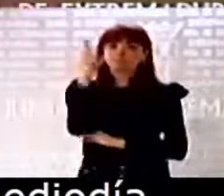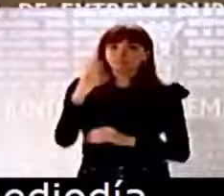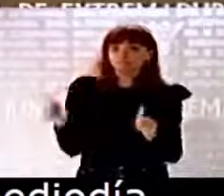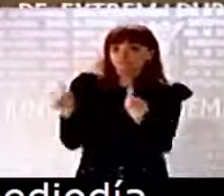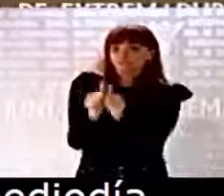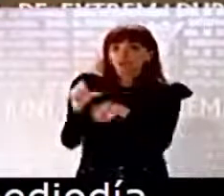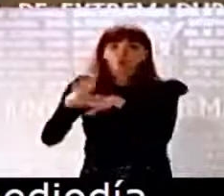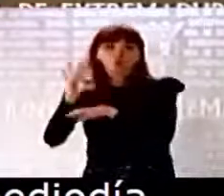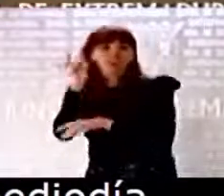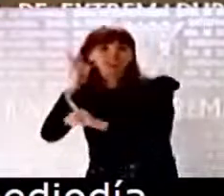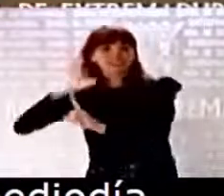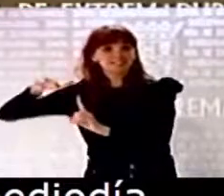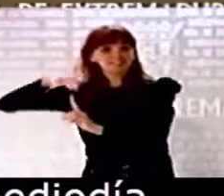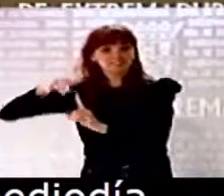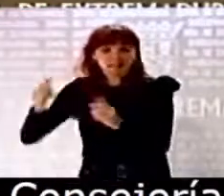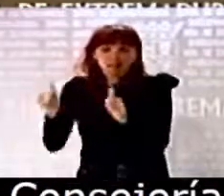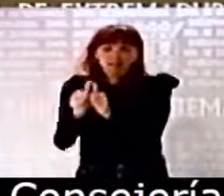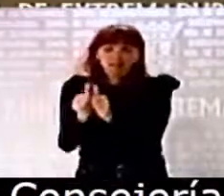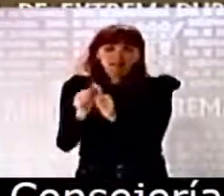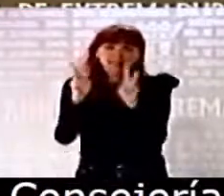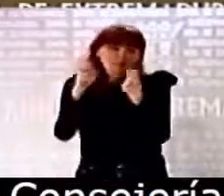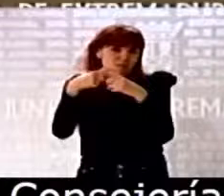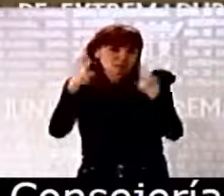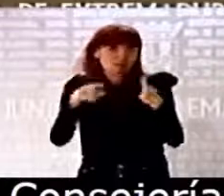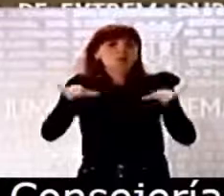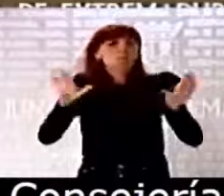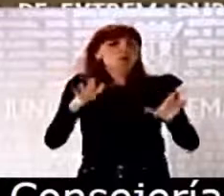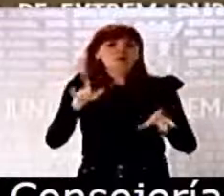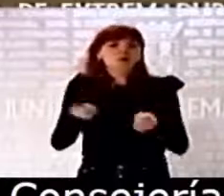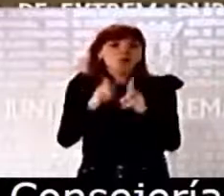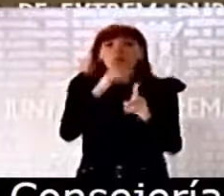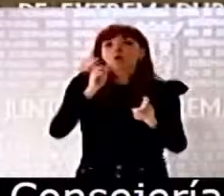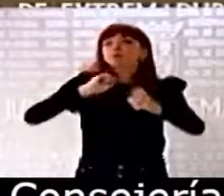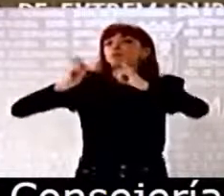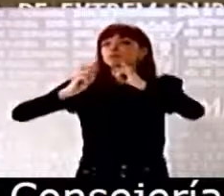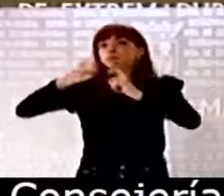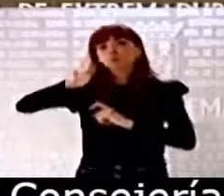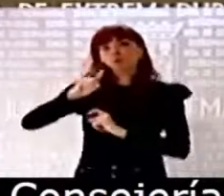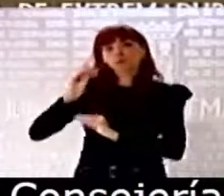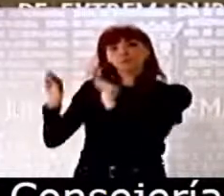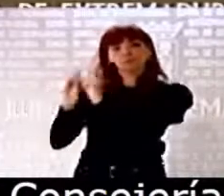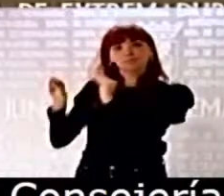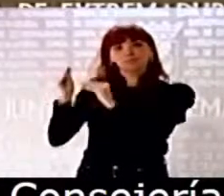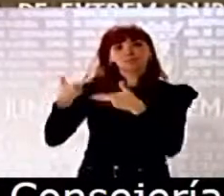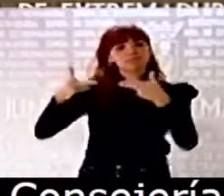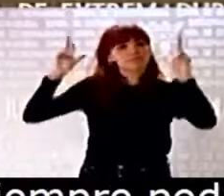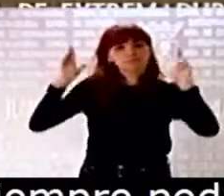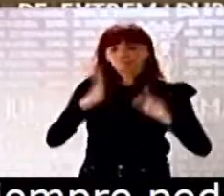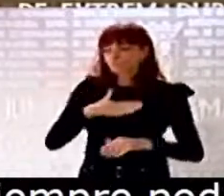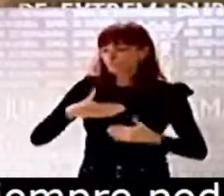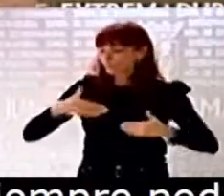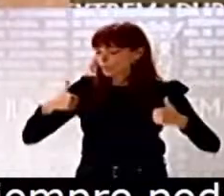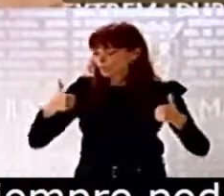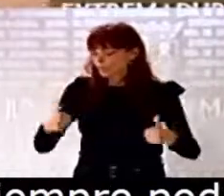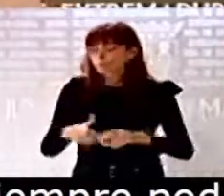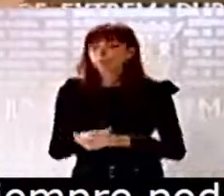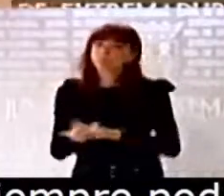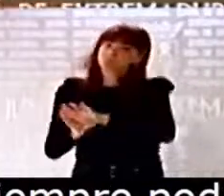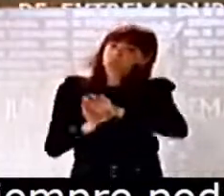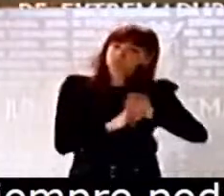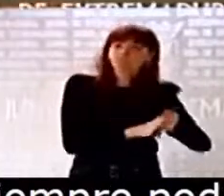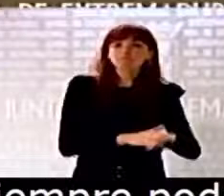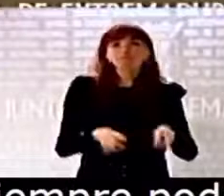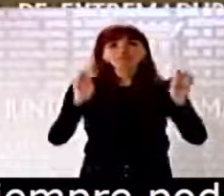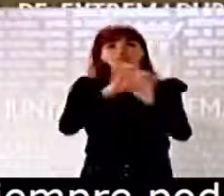para otro asunto que nada tiene que ver, pero en cualquier caso, al estar delante de los micrófonos, siempre podrán preguntarle cualquier cuestión. En último